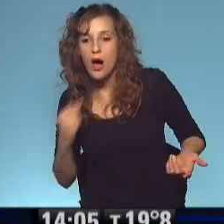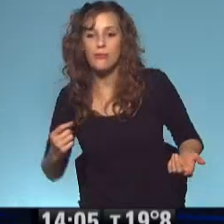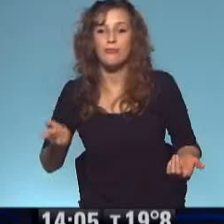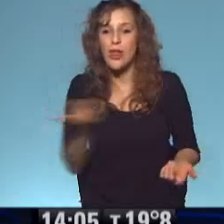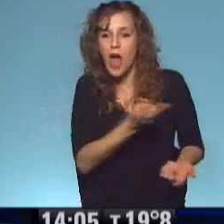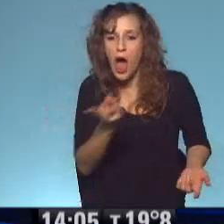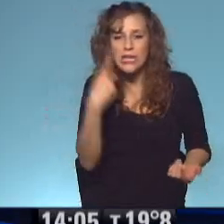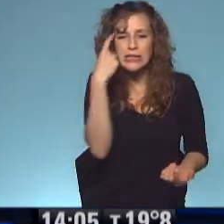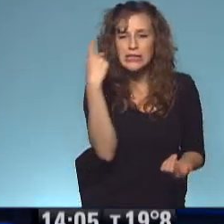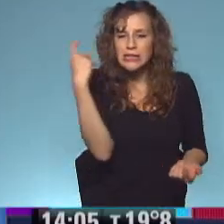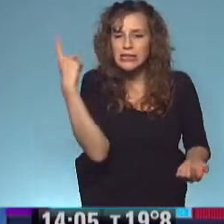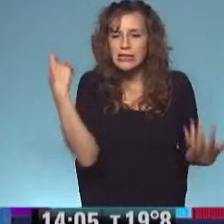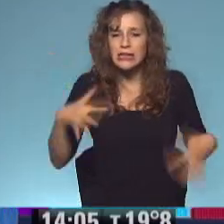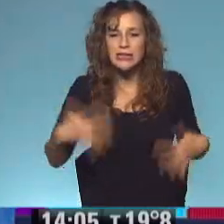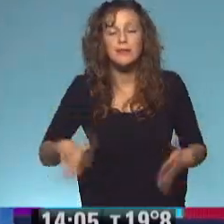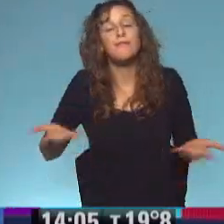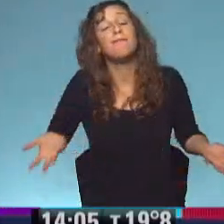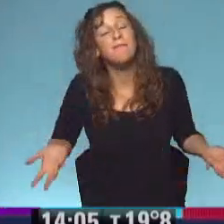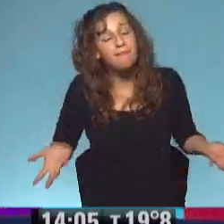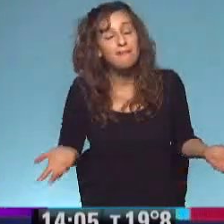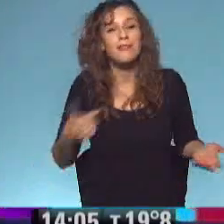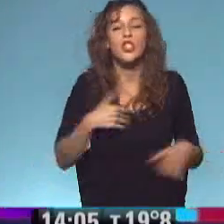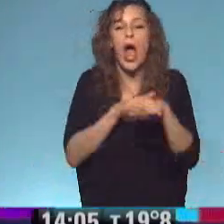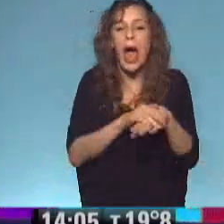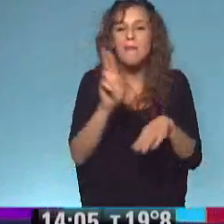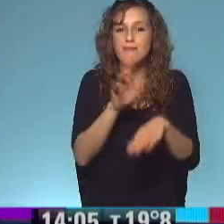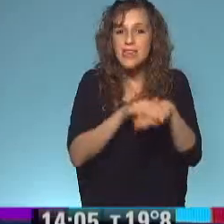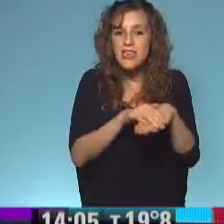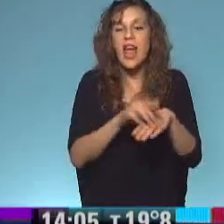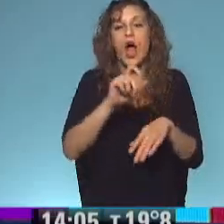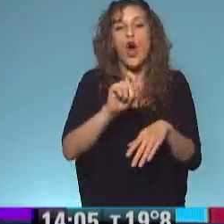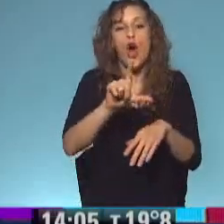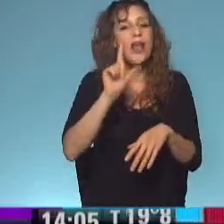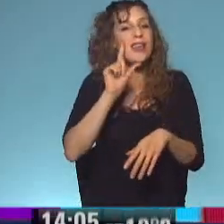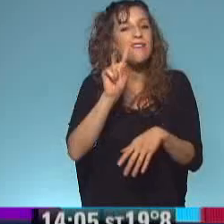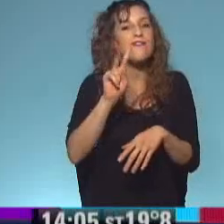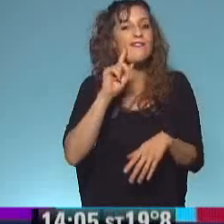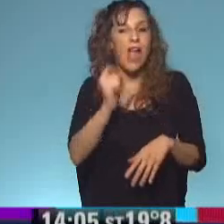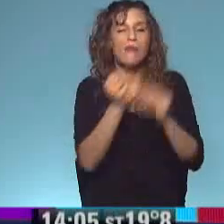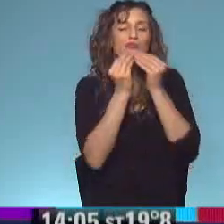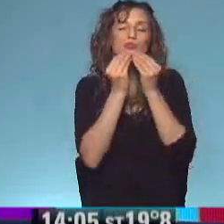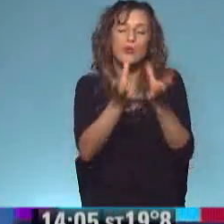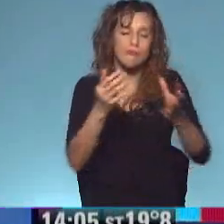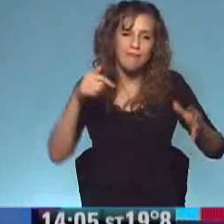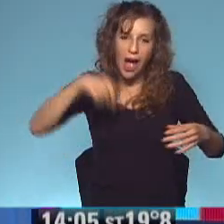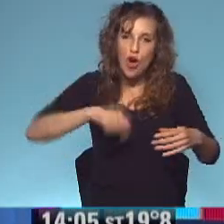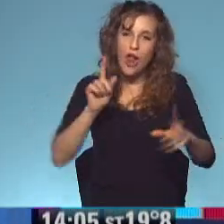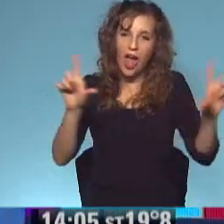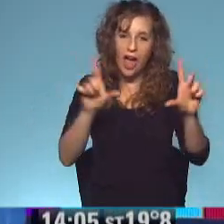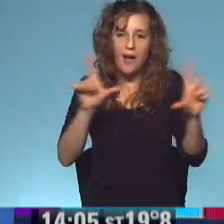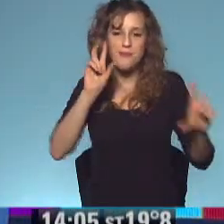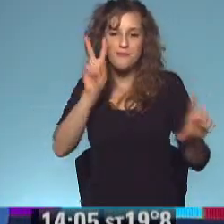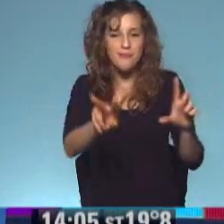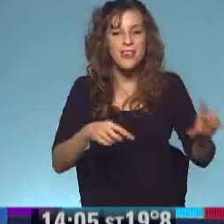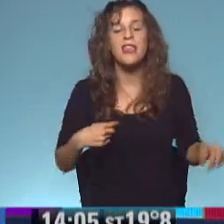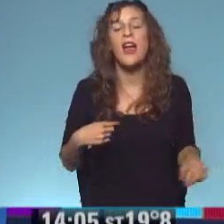todo Florida a Celaya. Yo tengo una amiga que se llama Olivia, que le mando un beso enorme, que nos está viendo, y que me dijo, me mandó un mensaje y